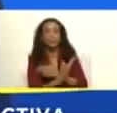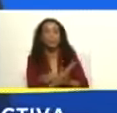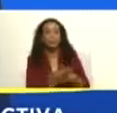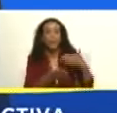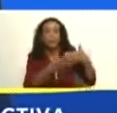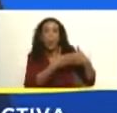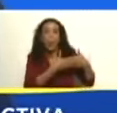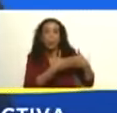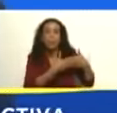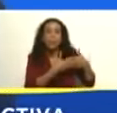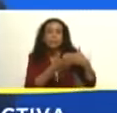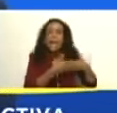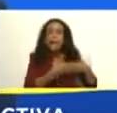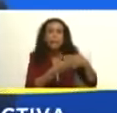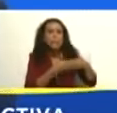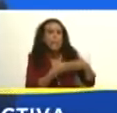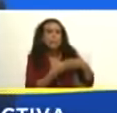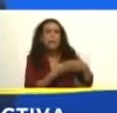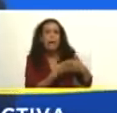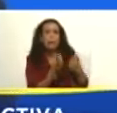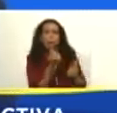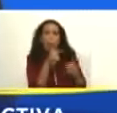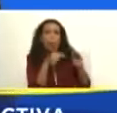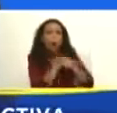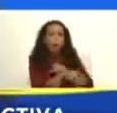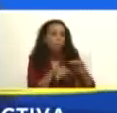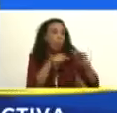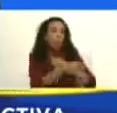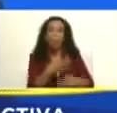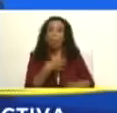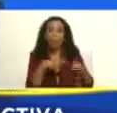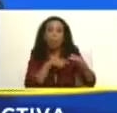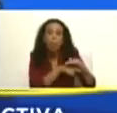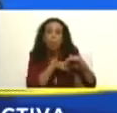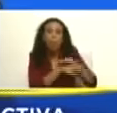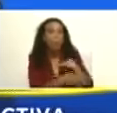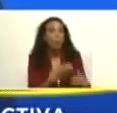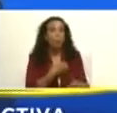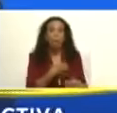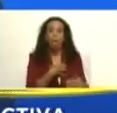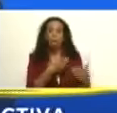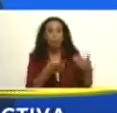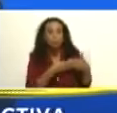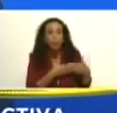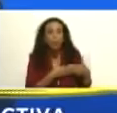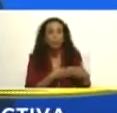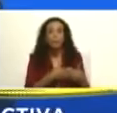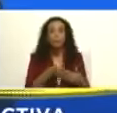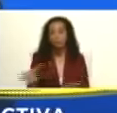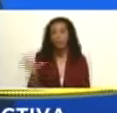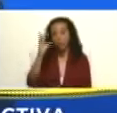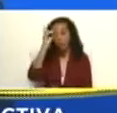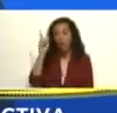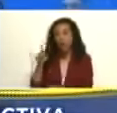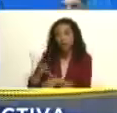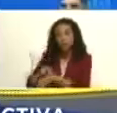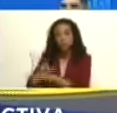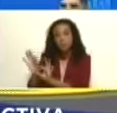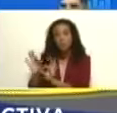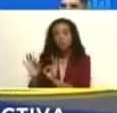sanciones que hemos vivido, que no es cualquier cosa, doctora Delcy Rodríguez.